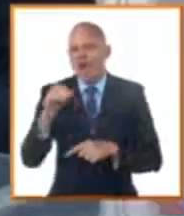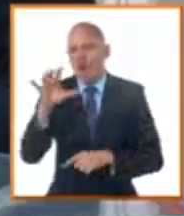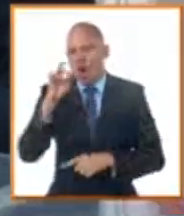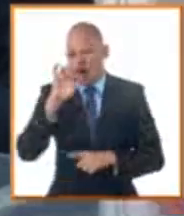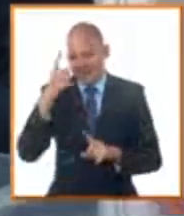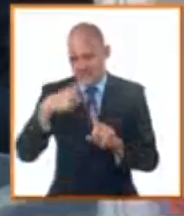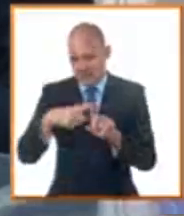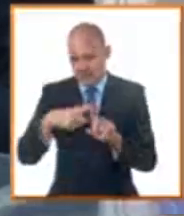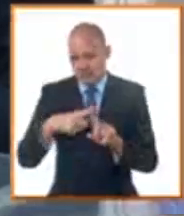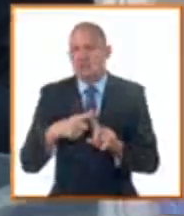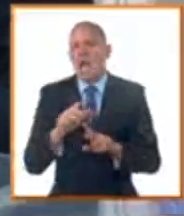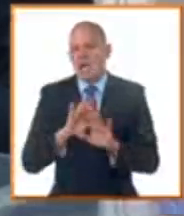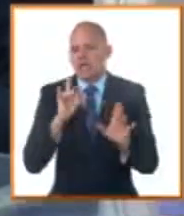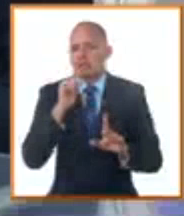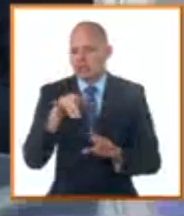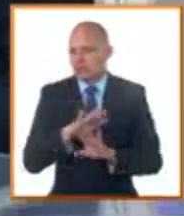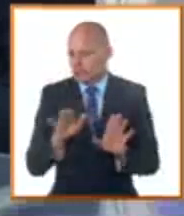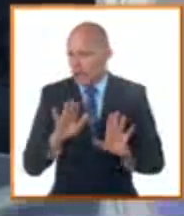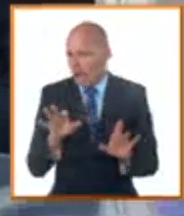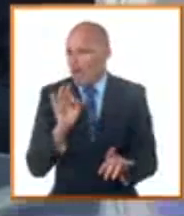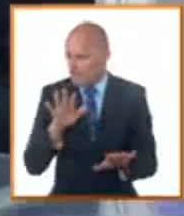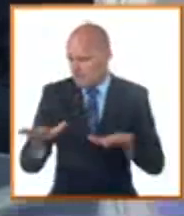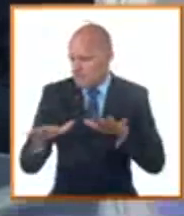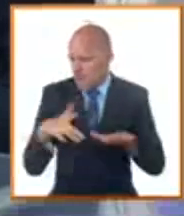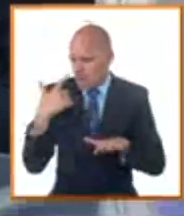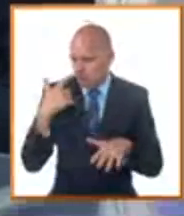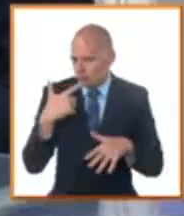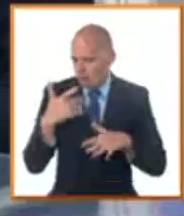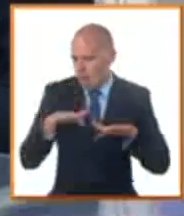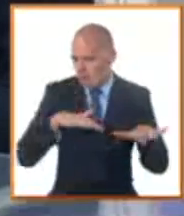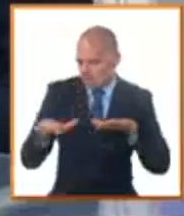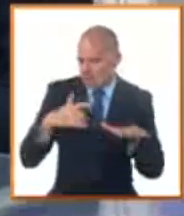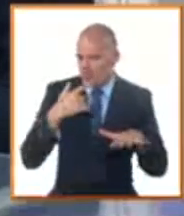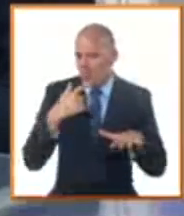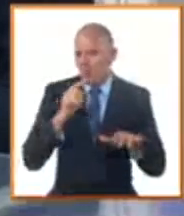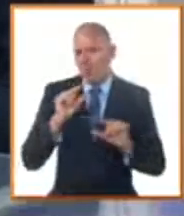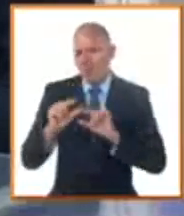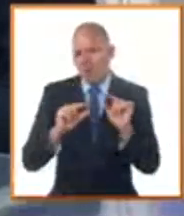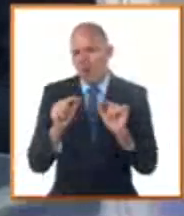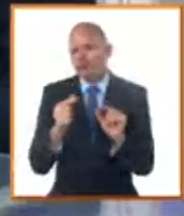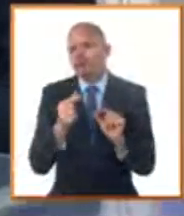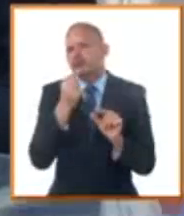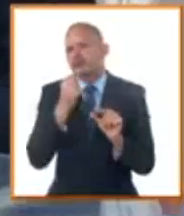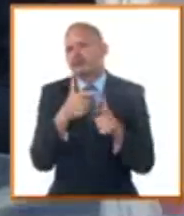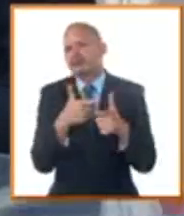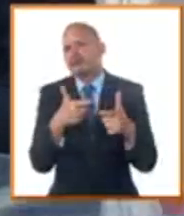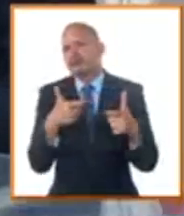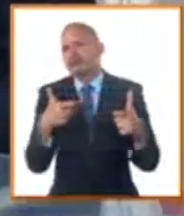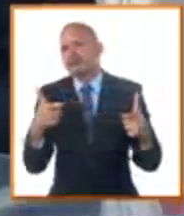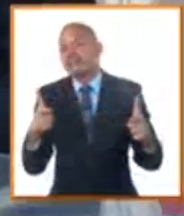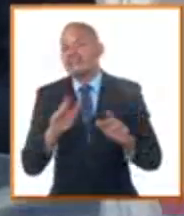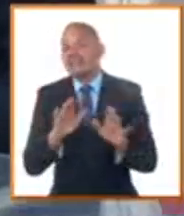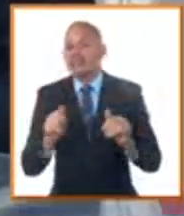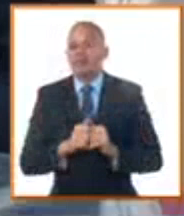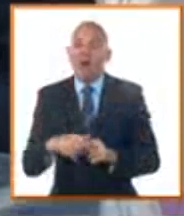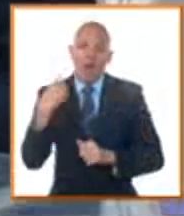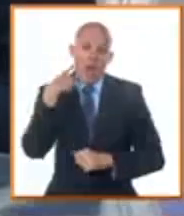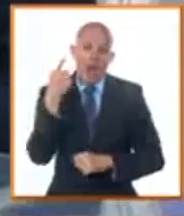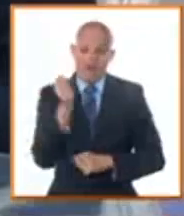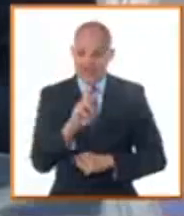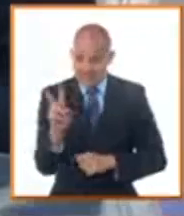preparando con cierta estrategia la extensión del servicio que, bueno, que se propició ya a finales del año